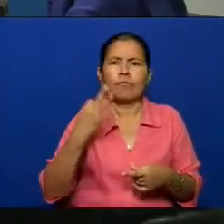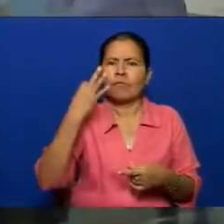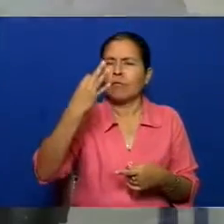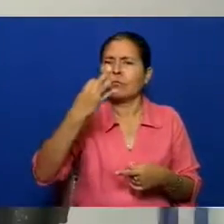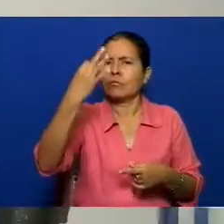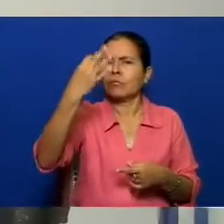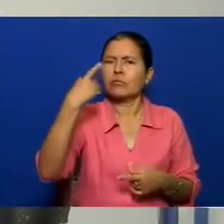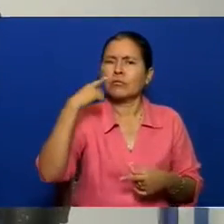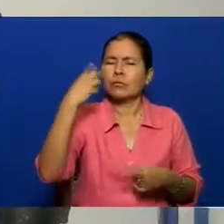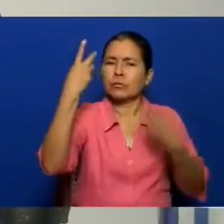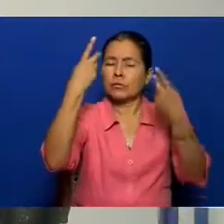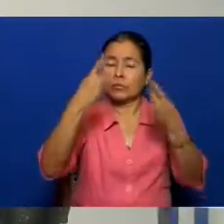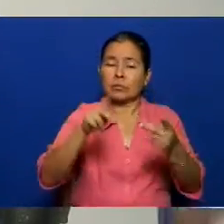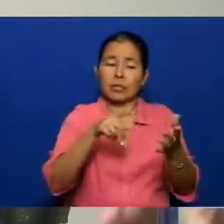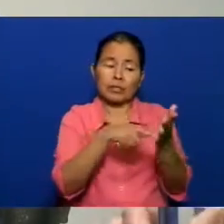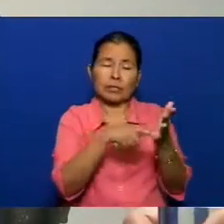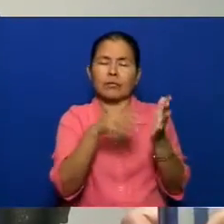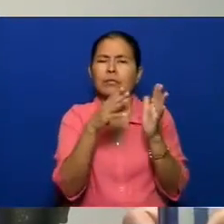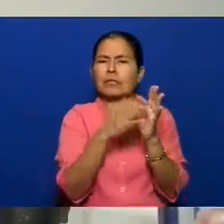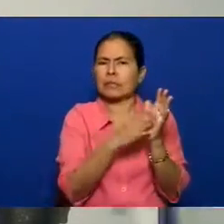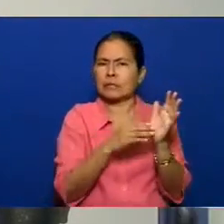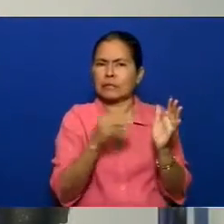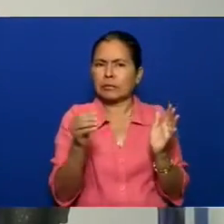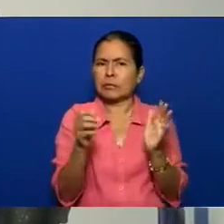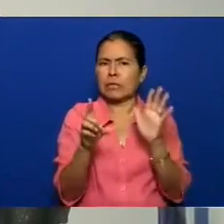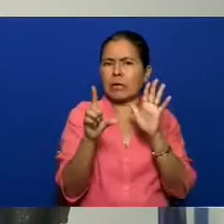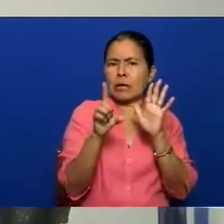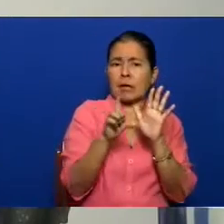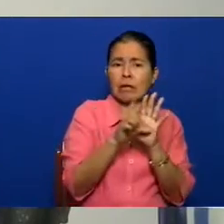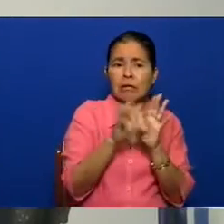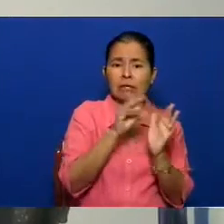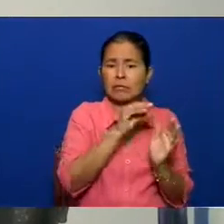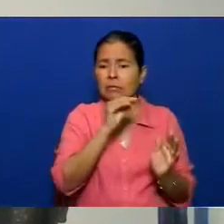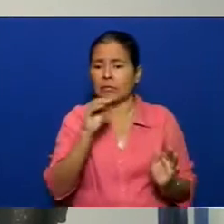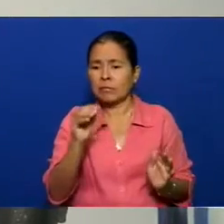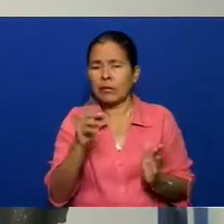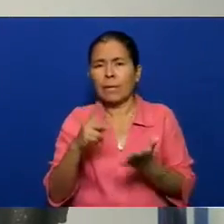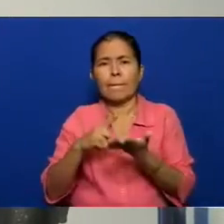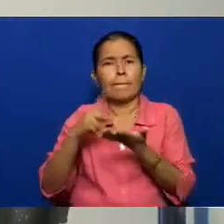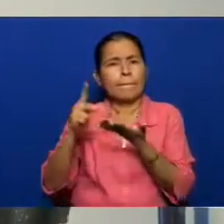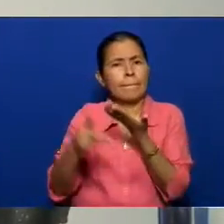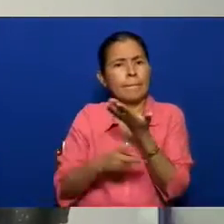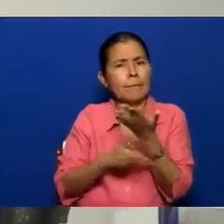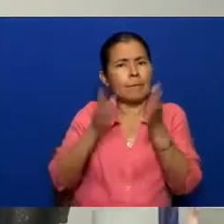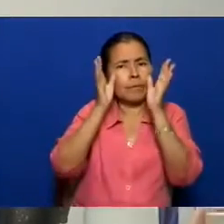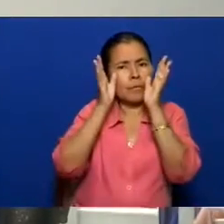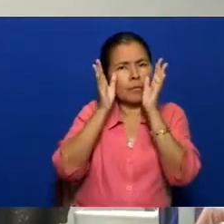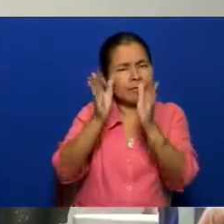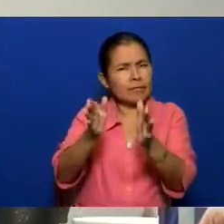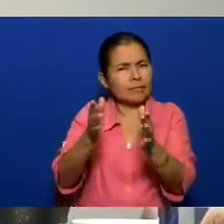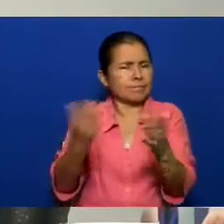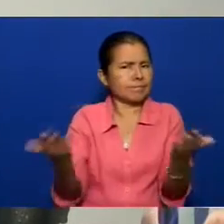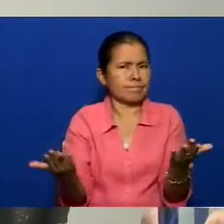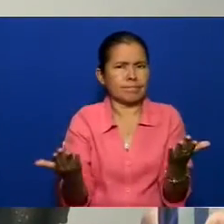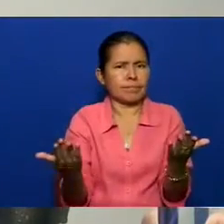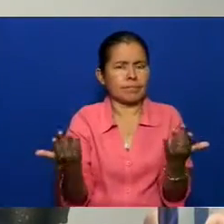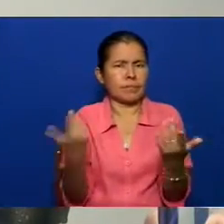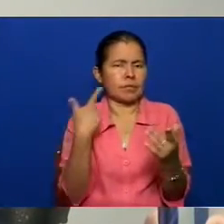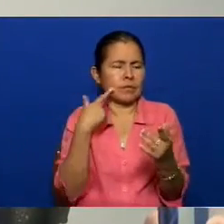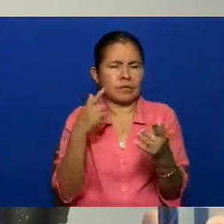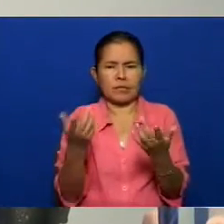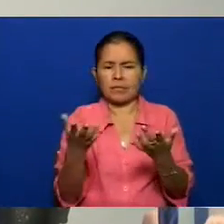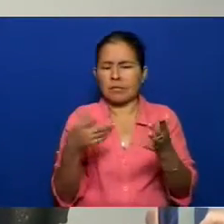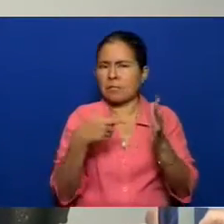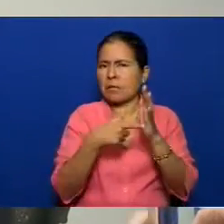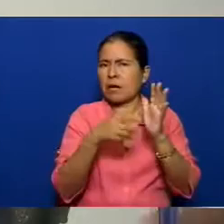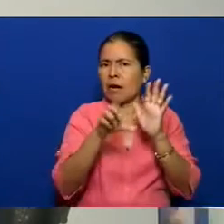al no trasladar esas leyes a programas y no traducir eso a acceso a servicios sociales básicos, muchas veces ese marco legal